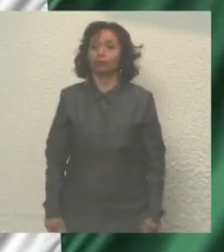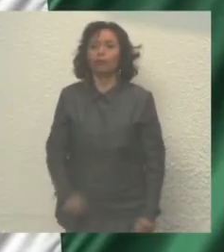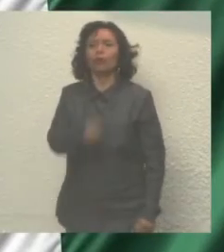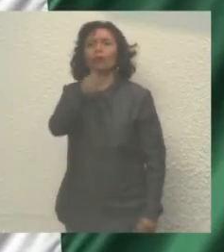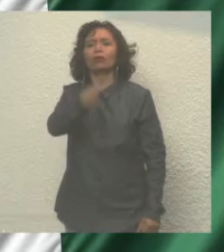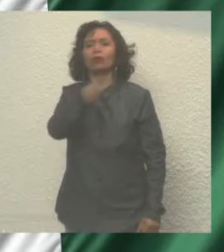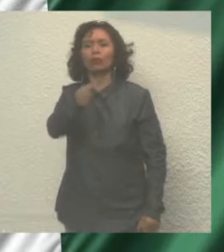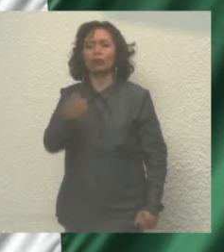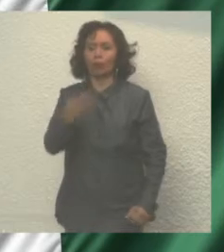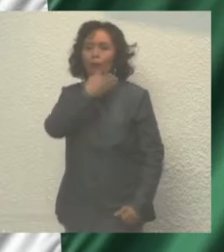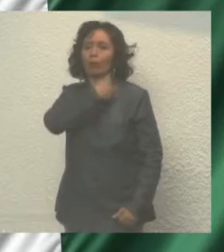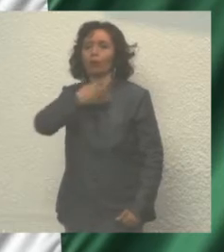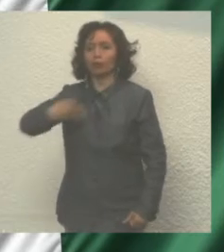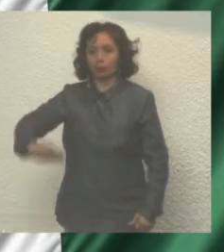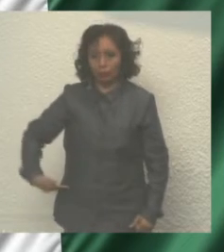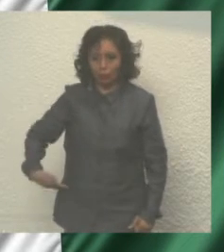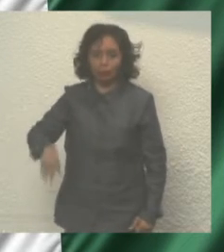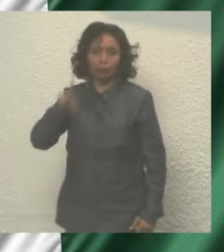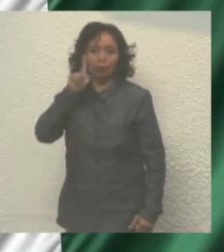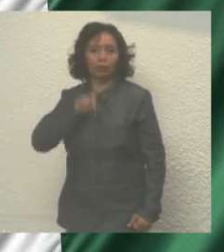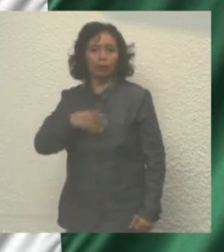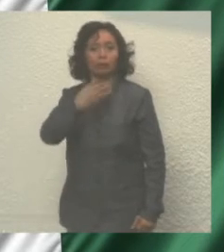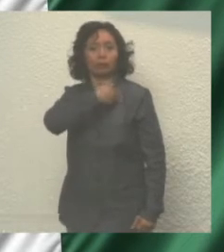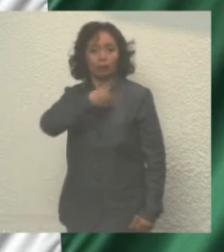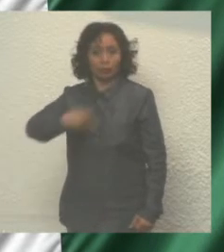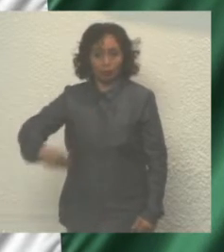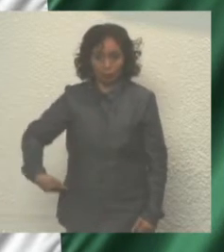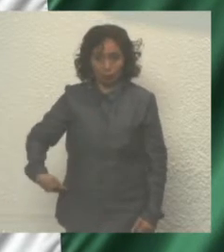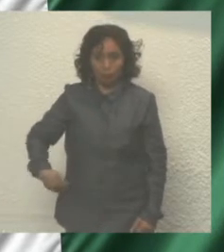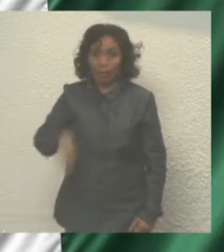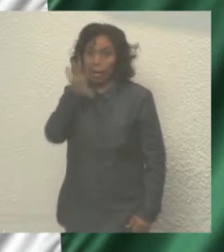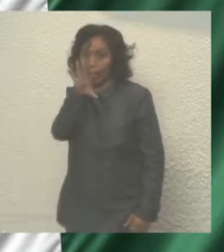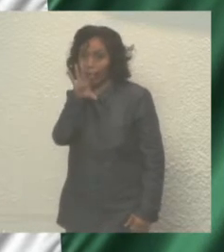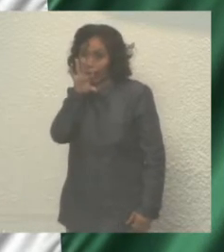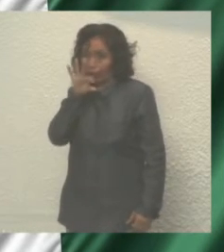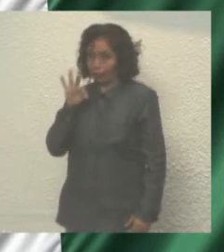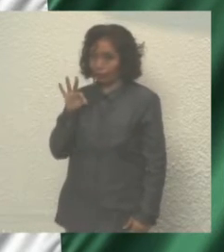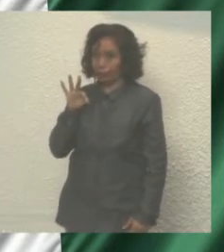Saludo a las presidentas y presidentes municipales electos,